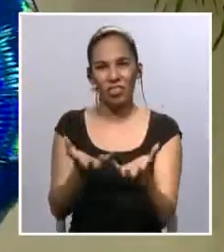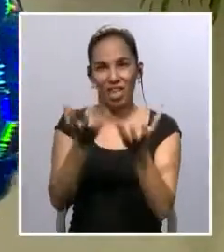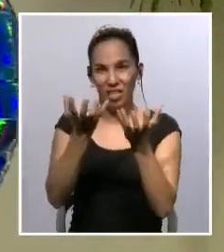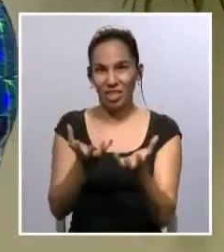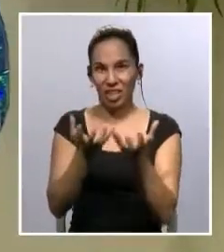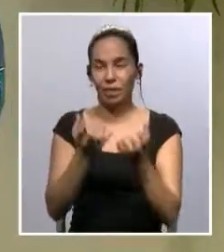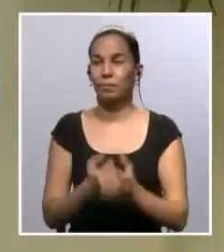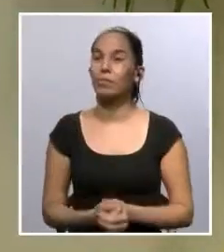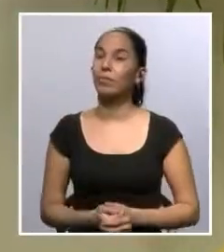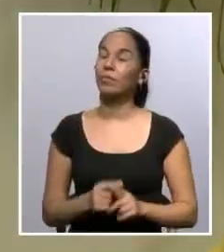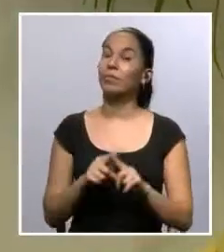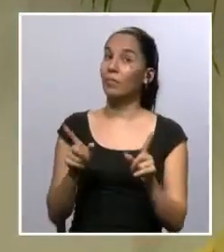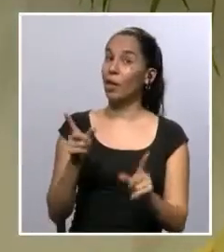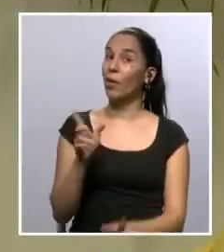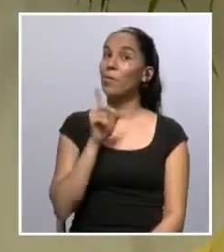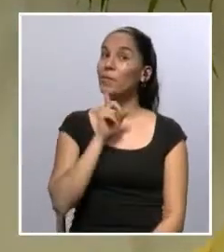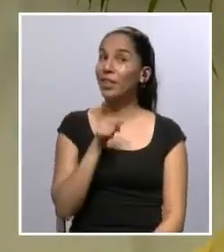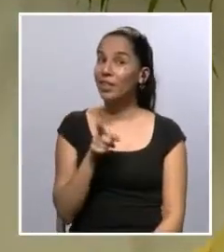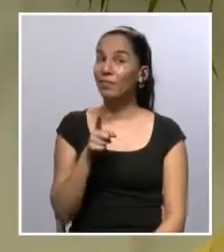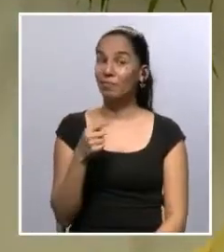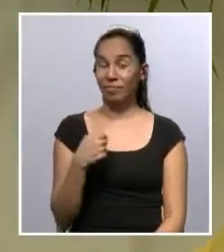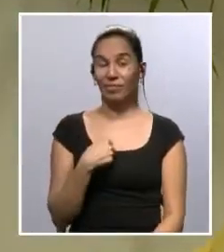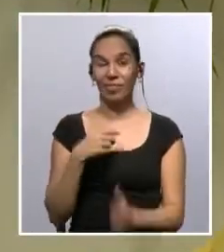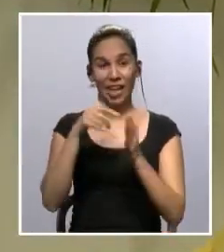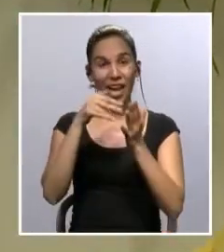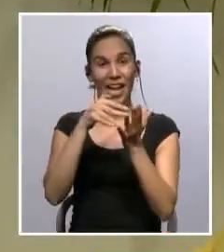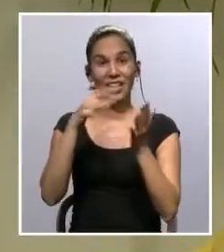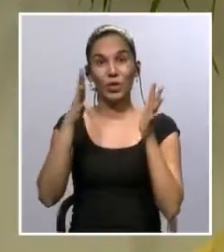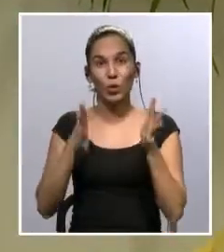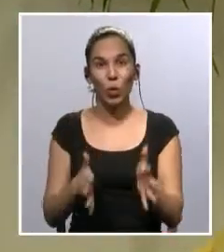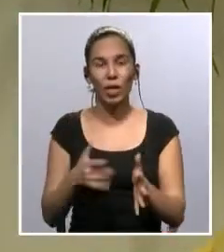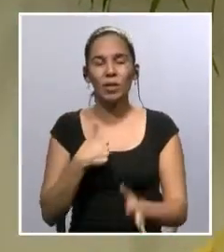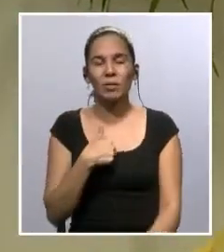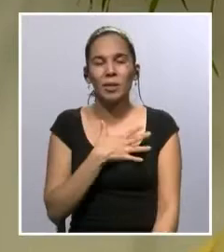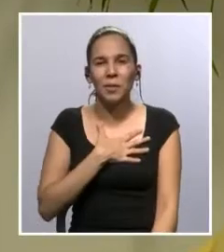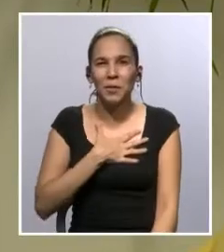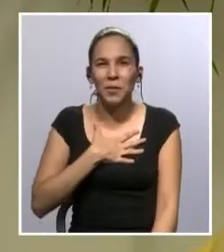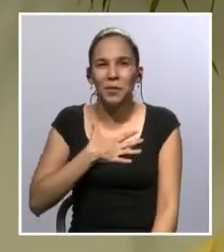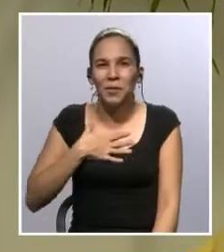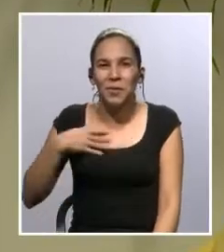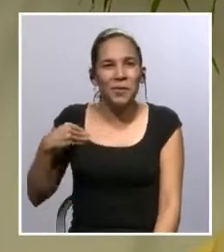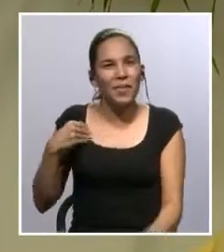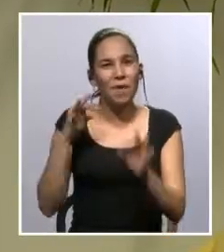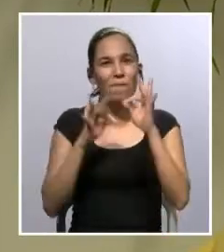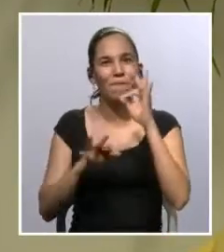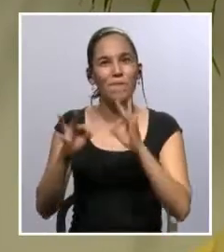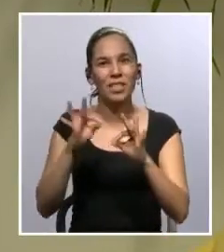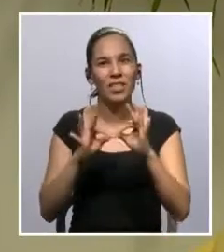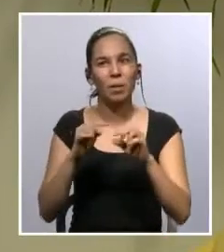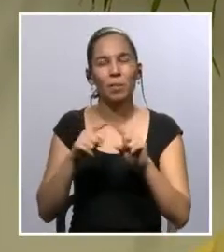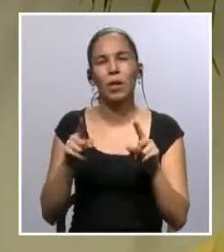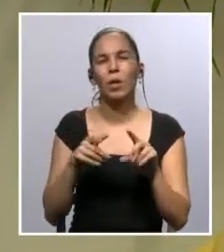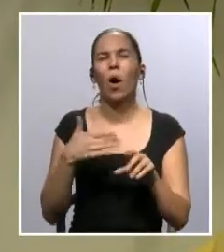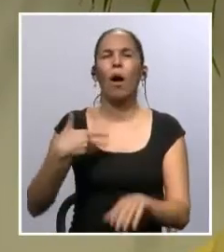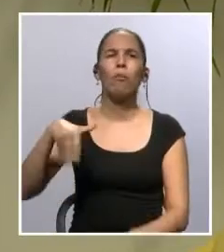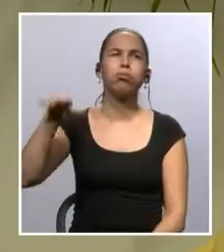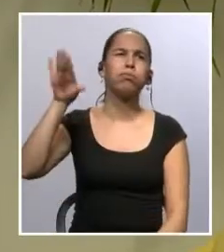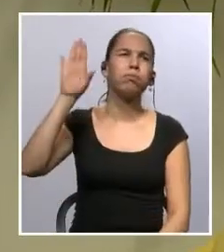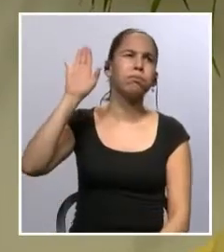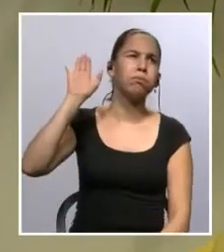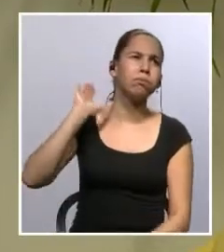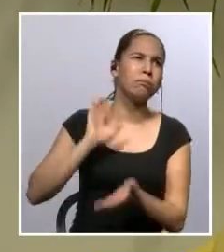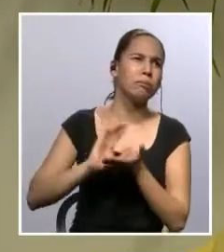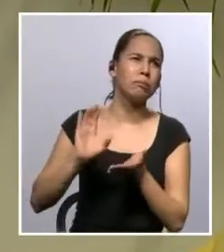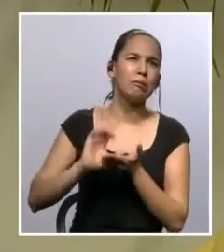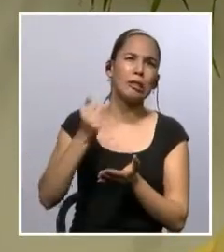yo, bueno, como estudiante siempre me gustó muchísimo la parte física, pero yo salí del colegio hace